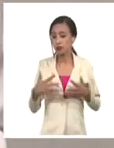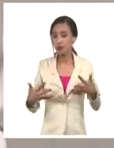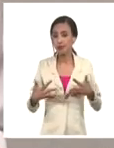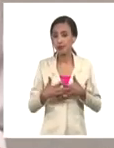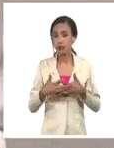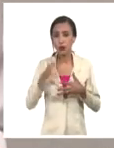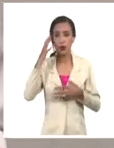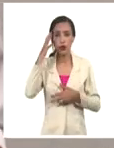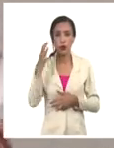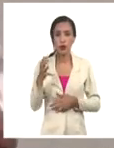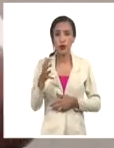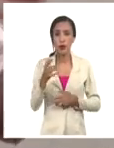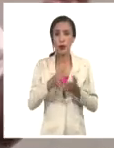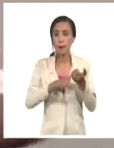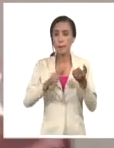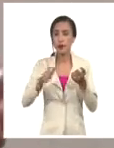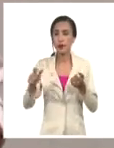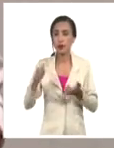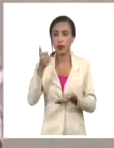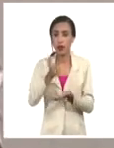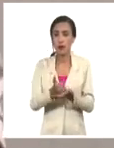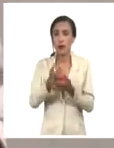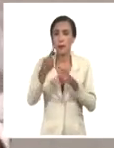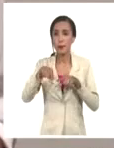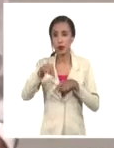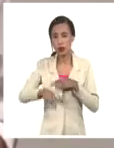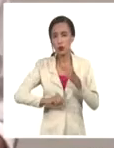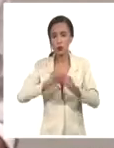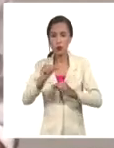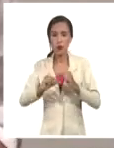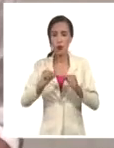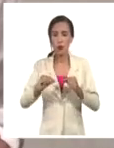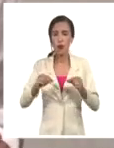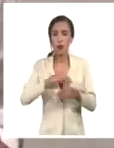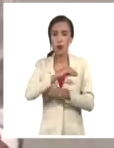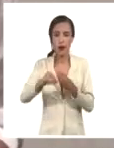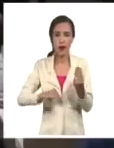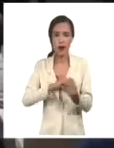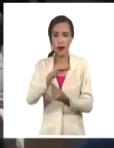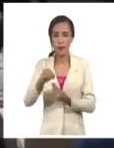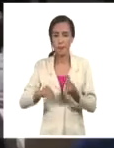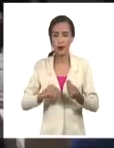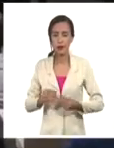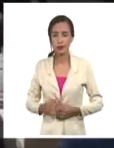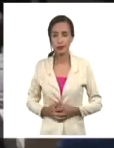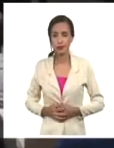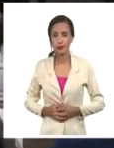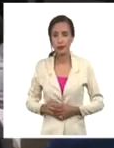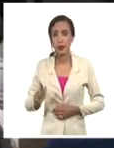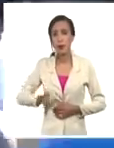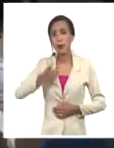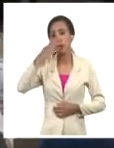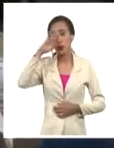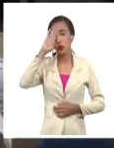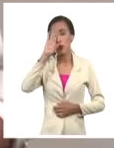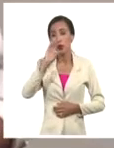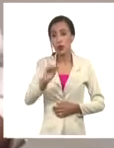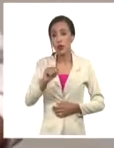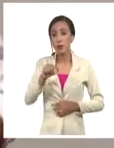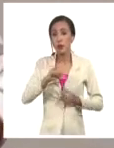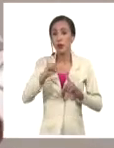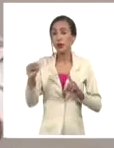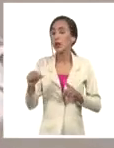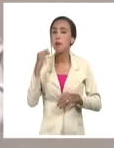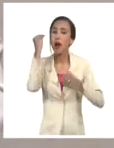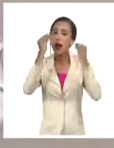que con el propio gobierno y el partido de la capital. Y hoy eso va teniendo una transformación. Díaz-Canel aseguró que los medulares temas